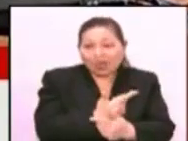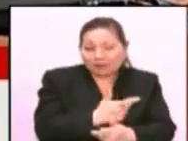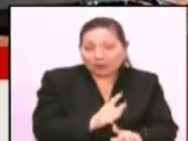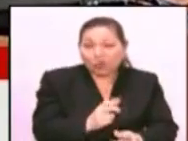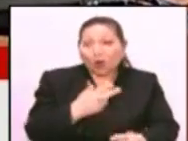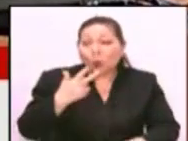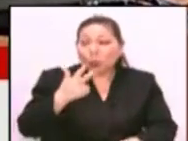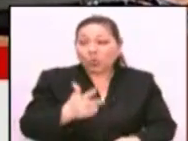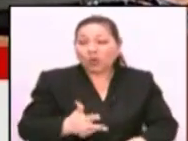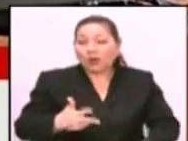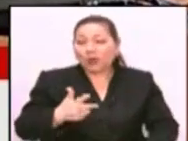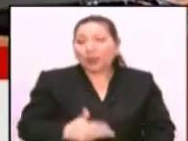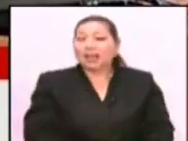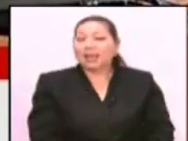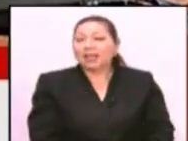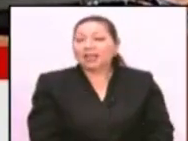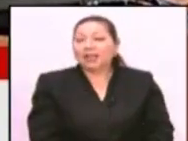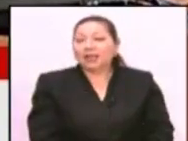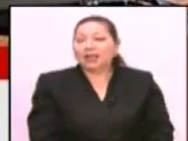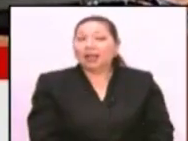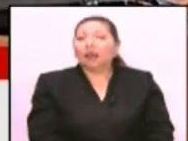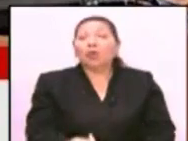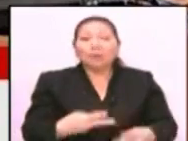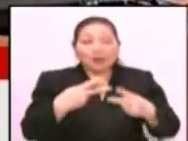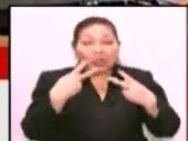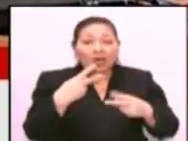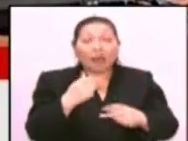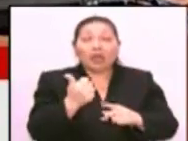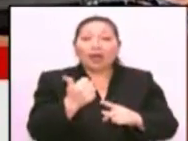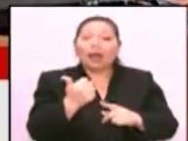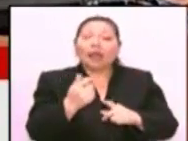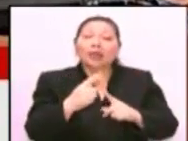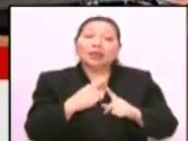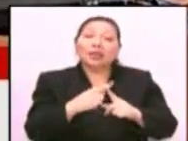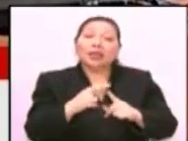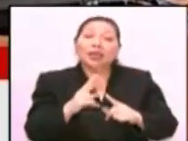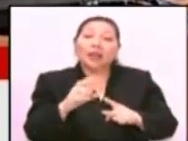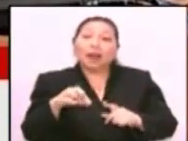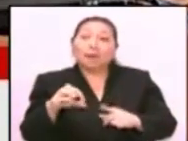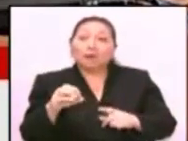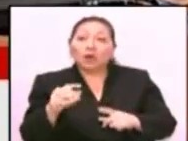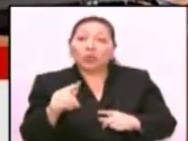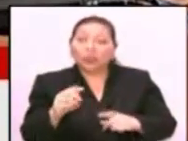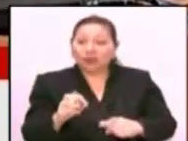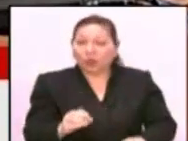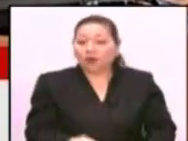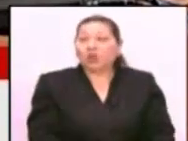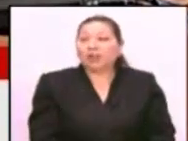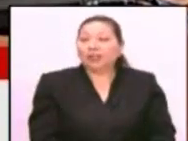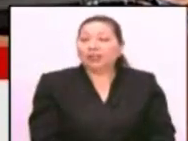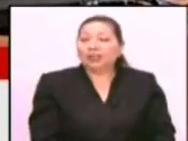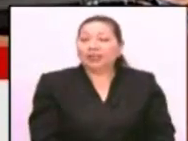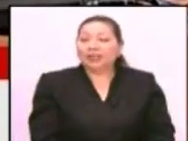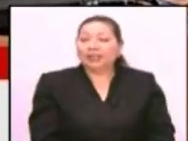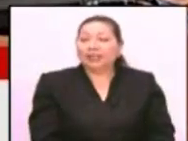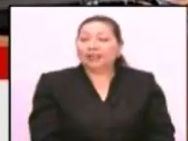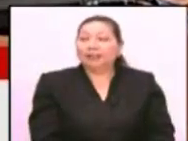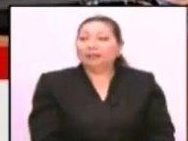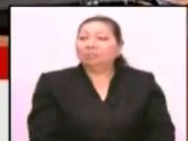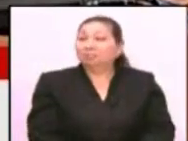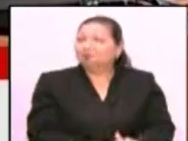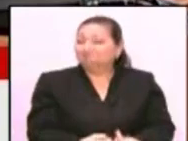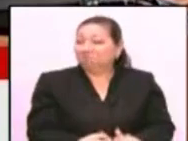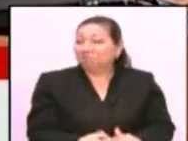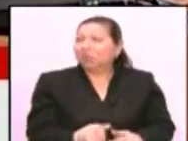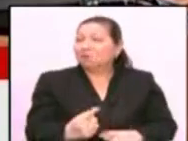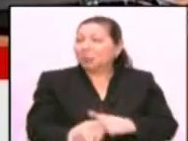Yo estoy viajando este miércoles a Tarapoto, también con la Cámara de Comercio de la zona, y estoy viajando a comienzos